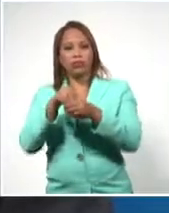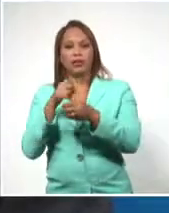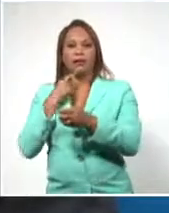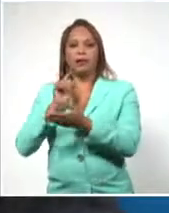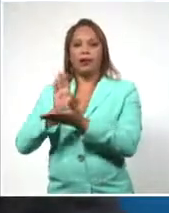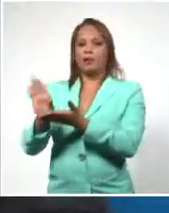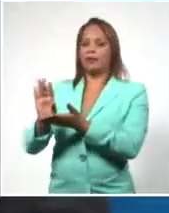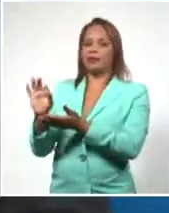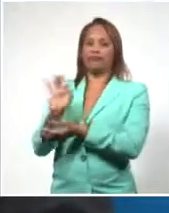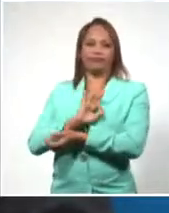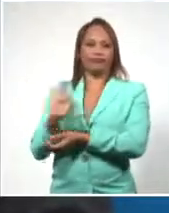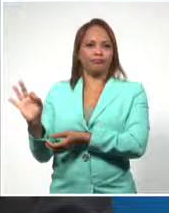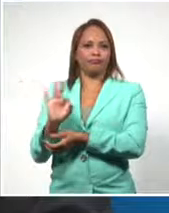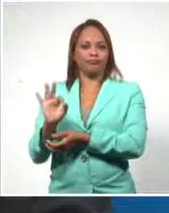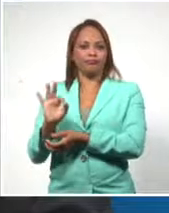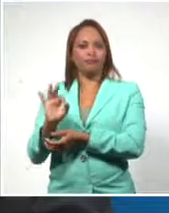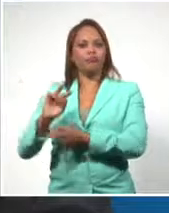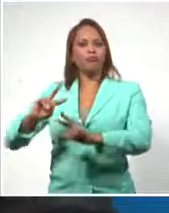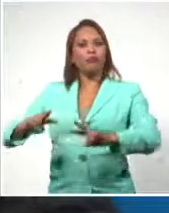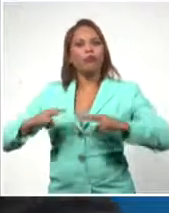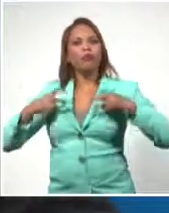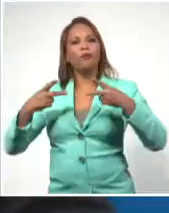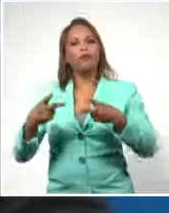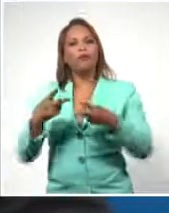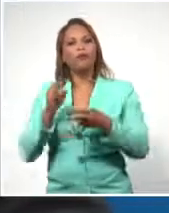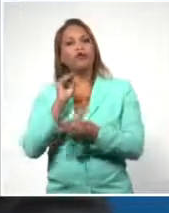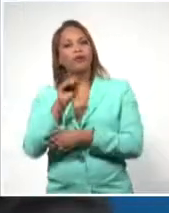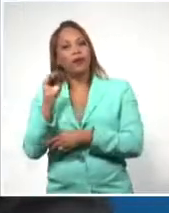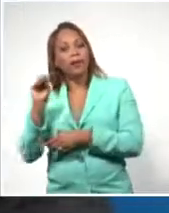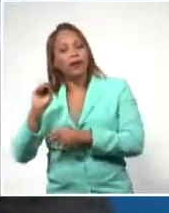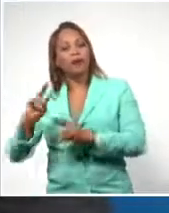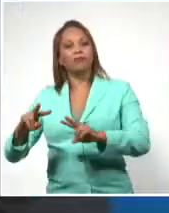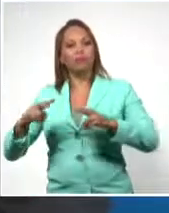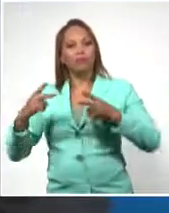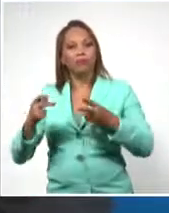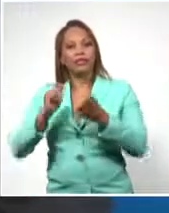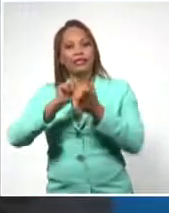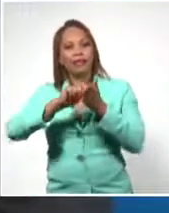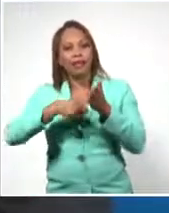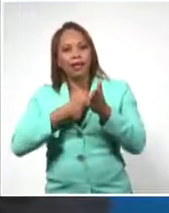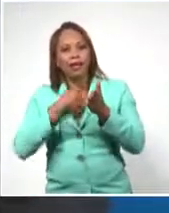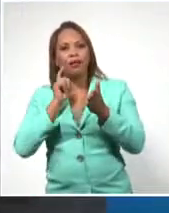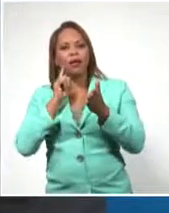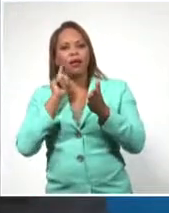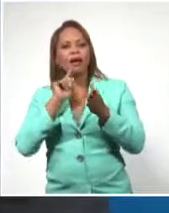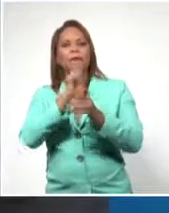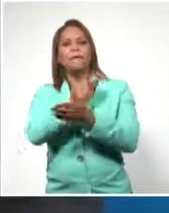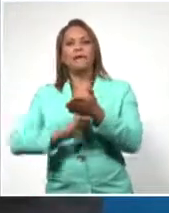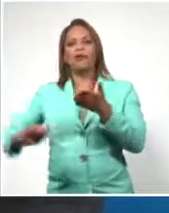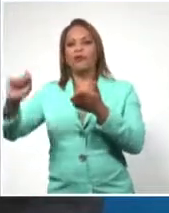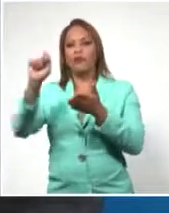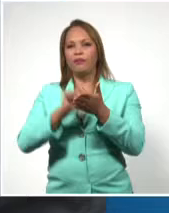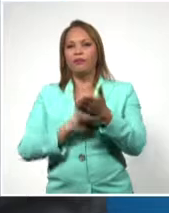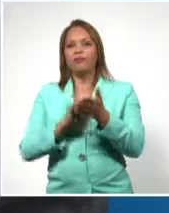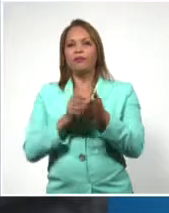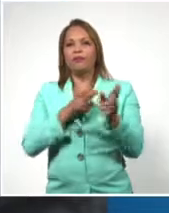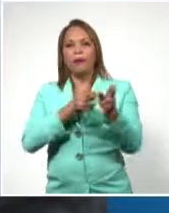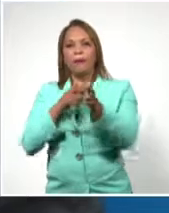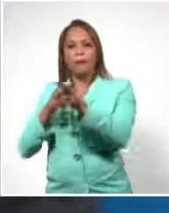discriminación. Reiteramos el llamado a ratificar el Tratado sobre la Prohibición de las